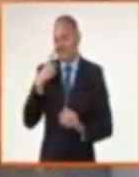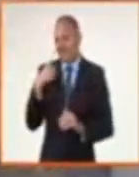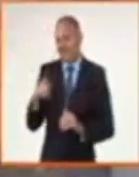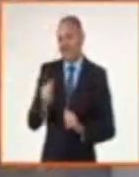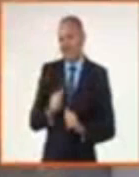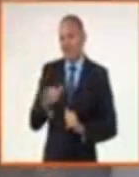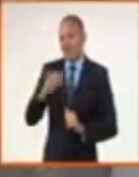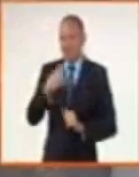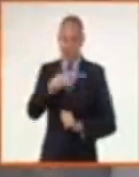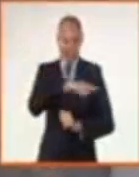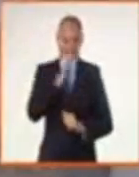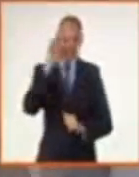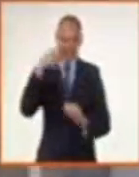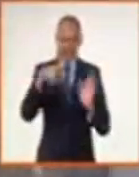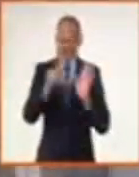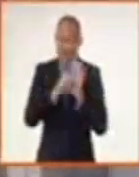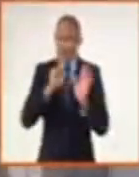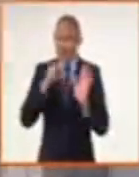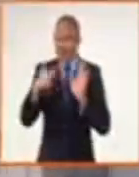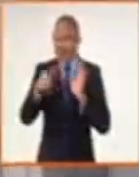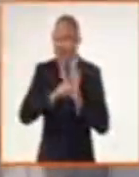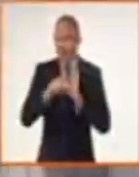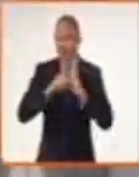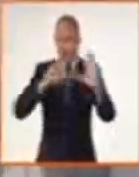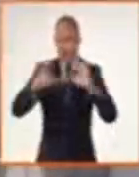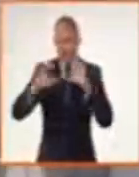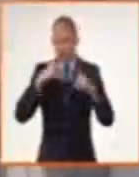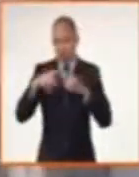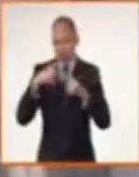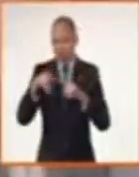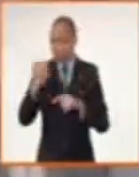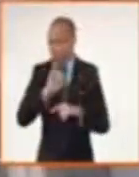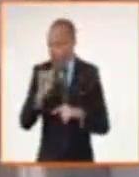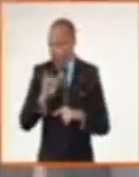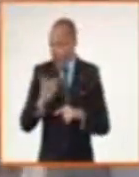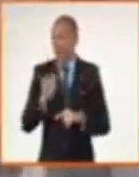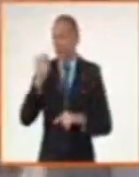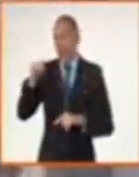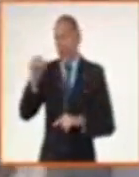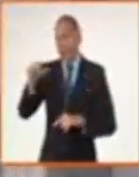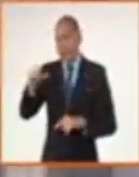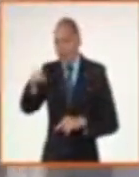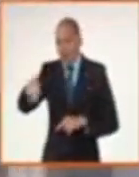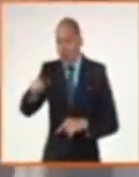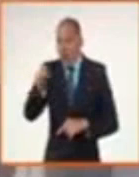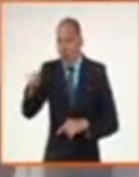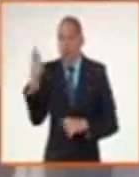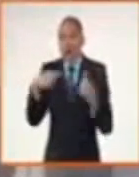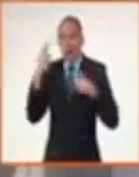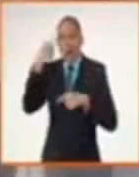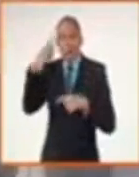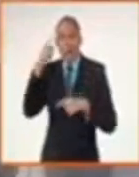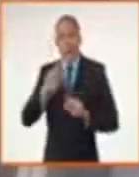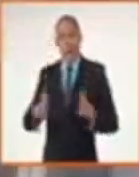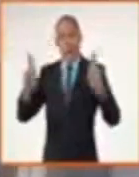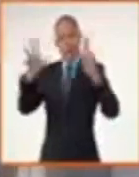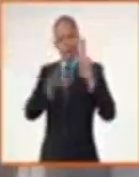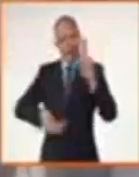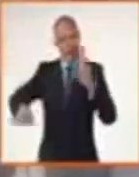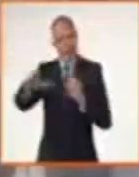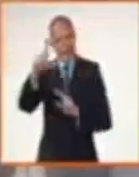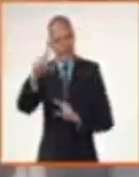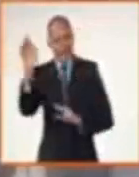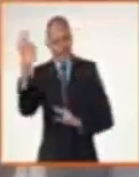Sí, no, porque como tú también, como UPEC y como todos tenemos nosotros que ver, pero hubo opiniones discrepantes y no se pudo